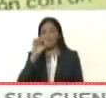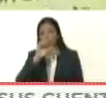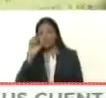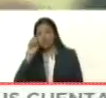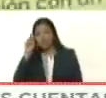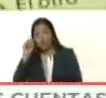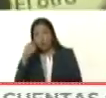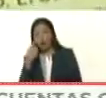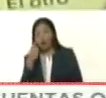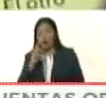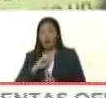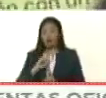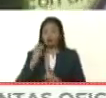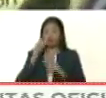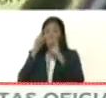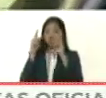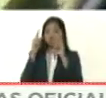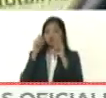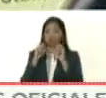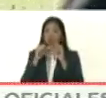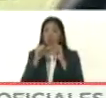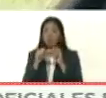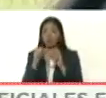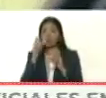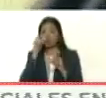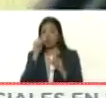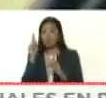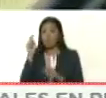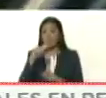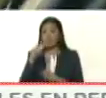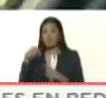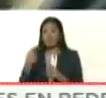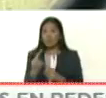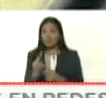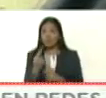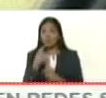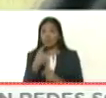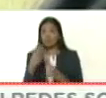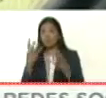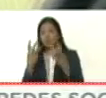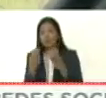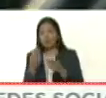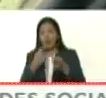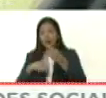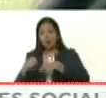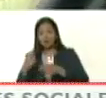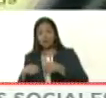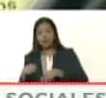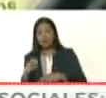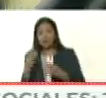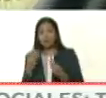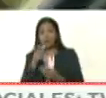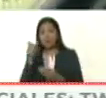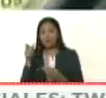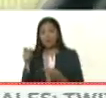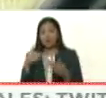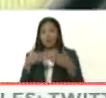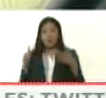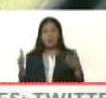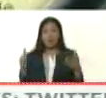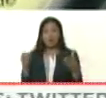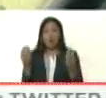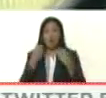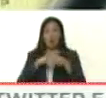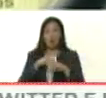un millardo de dólares. Y le continúa Marrero, uno es inmediato y el otro amerita negociación con un tercero que está totalmente abierto a un